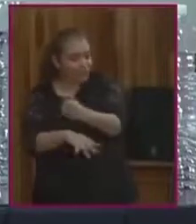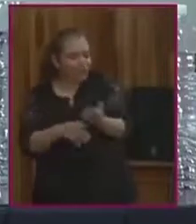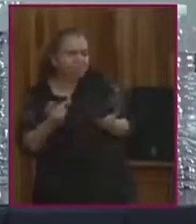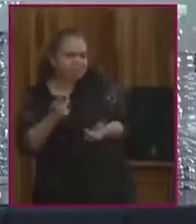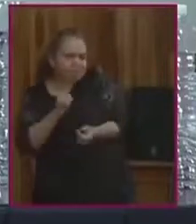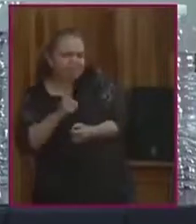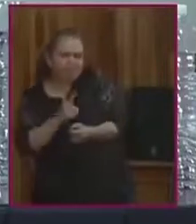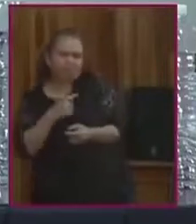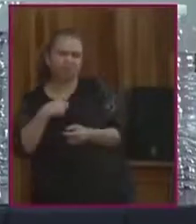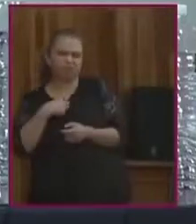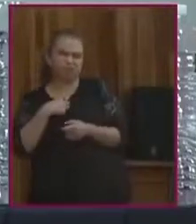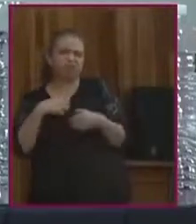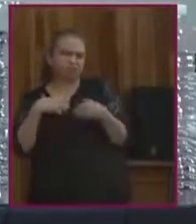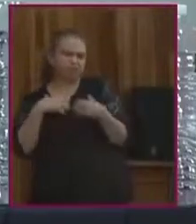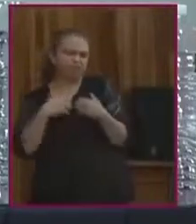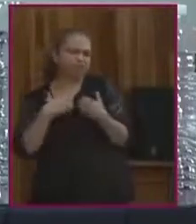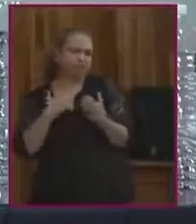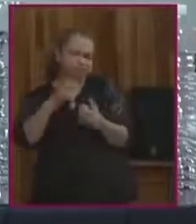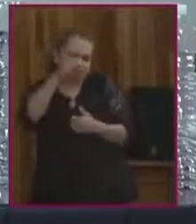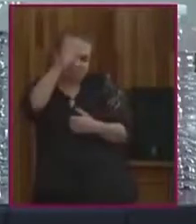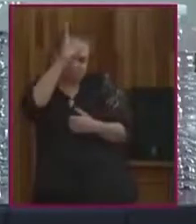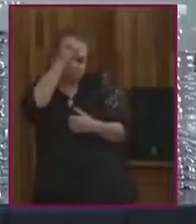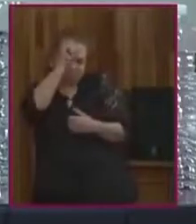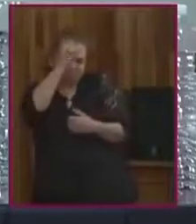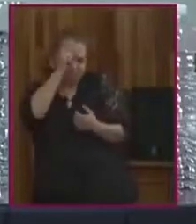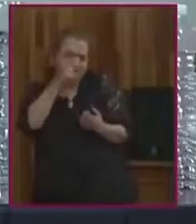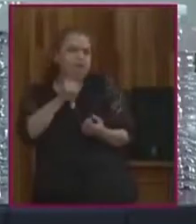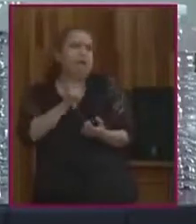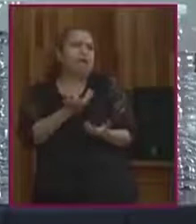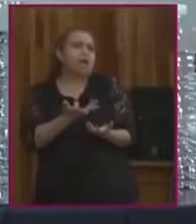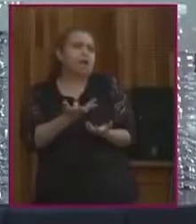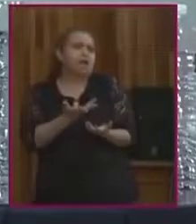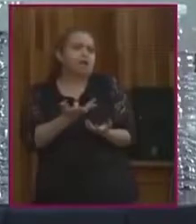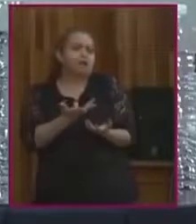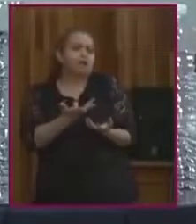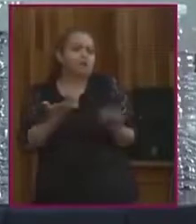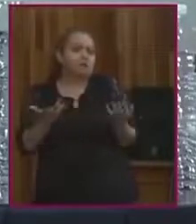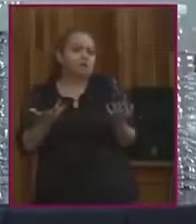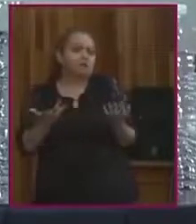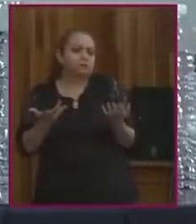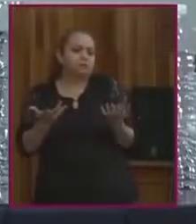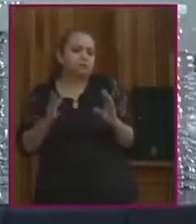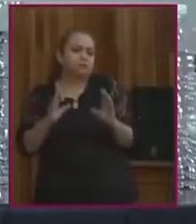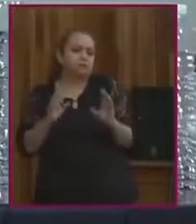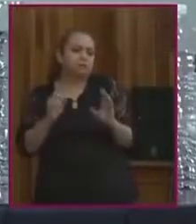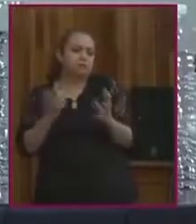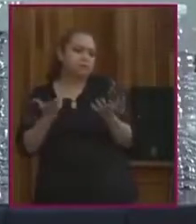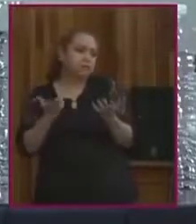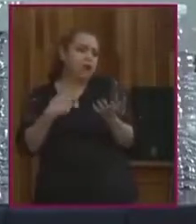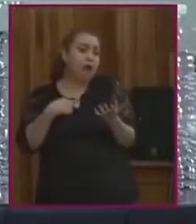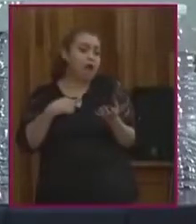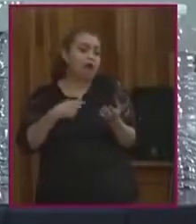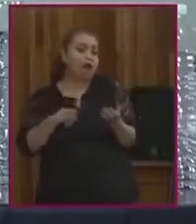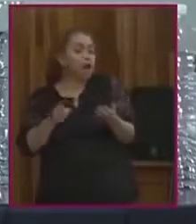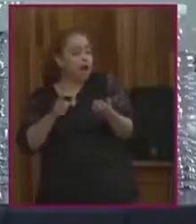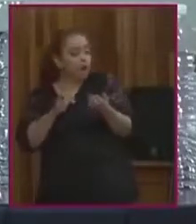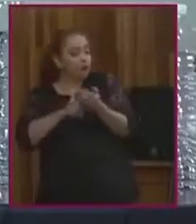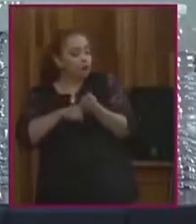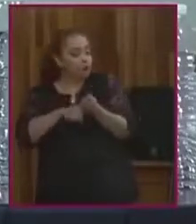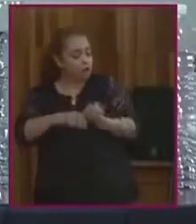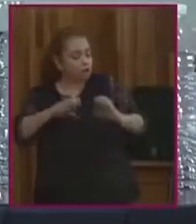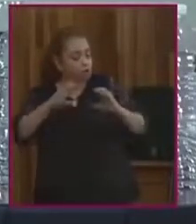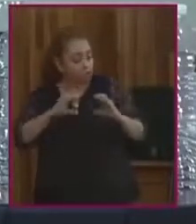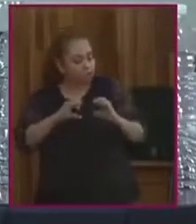por supuesto que estoy de acuerdo en algo muy particular que se refiere a la incorporación del